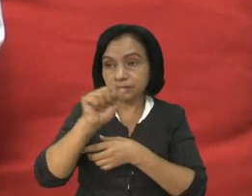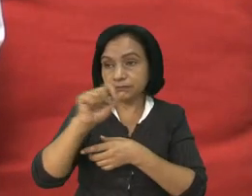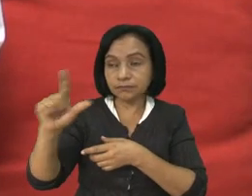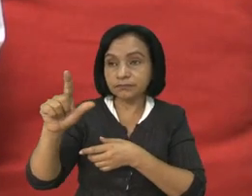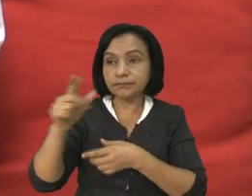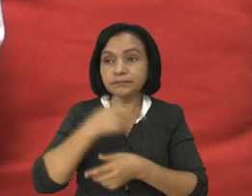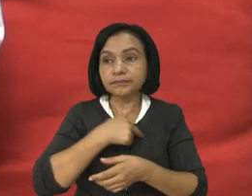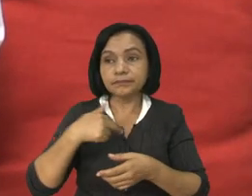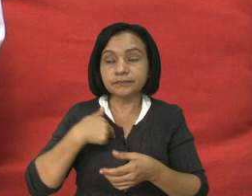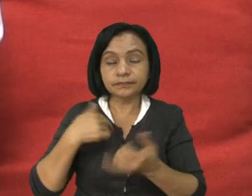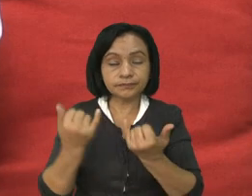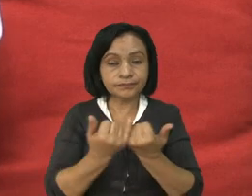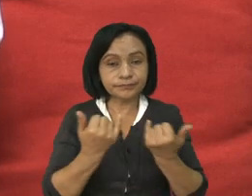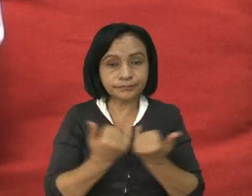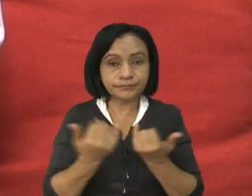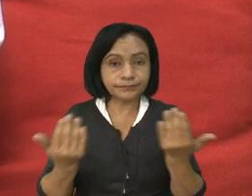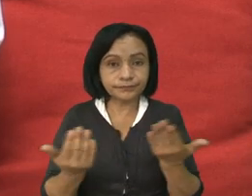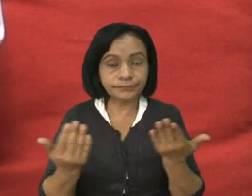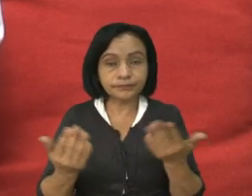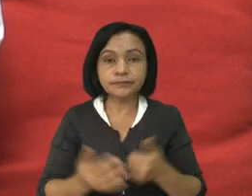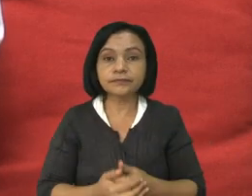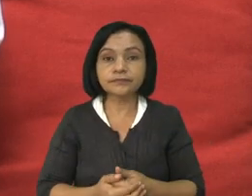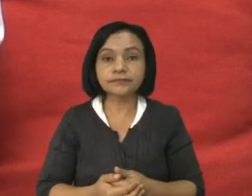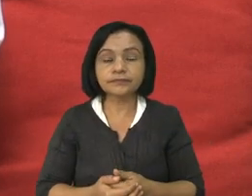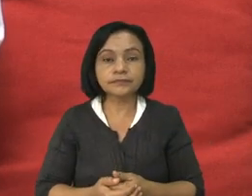ano que la gente lo refiere.